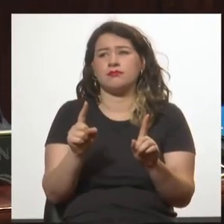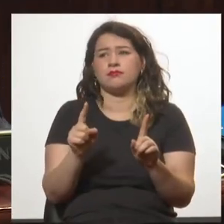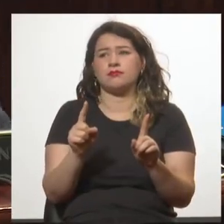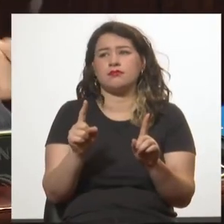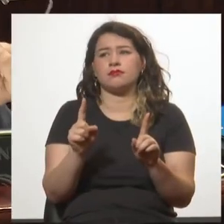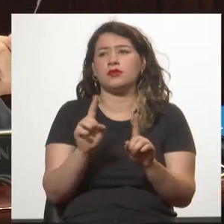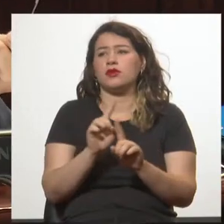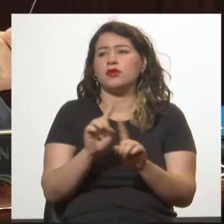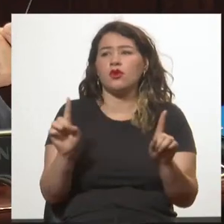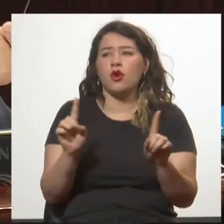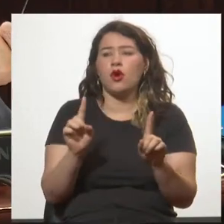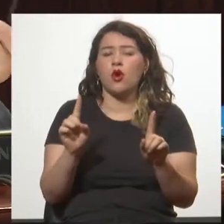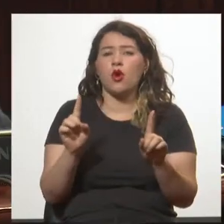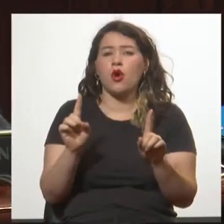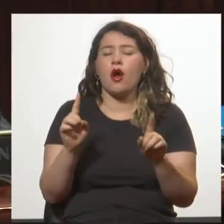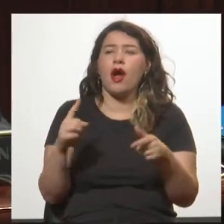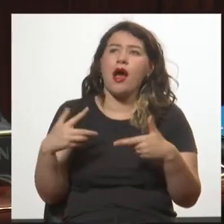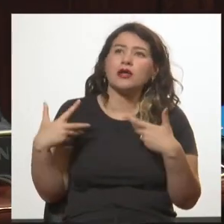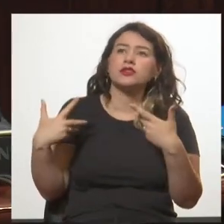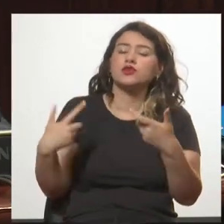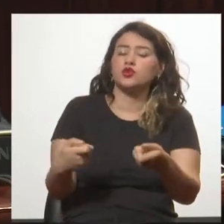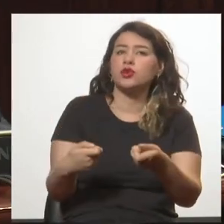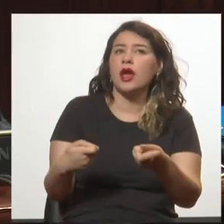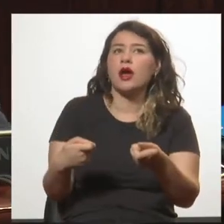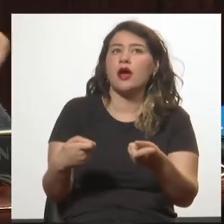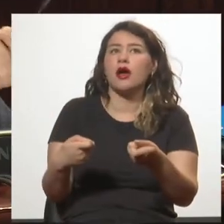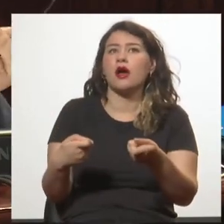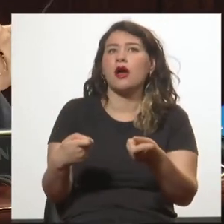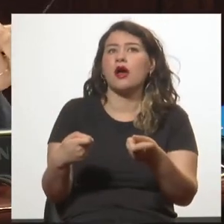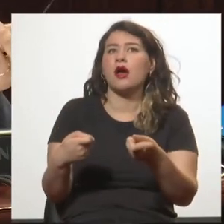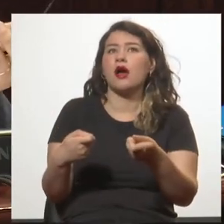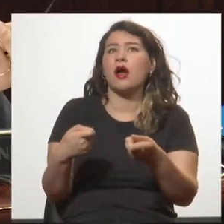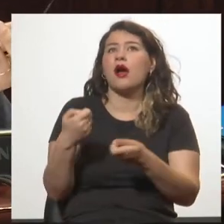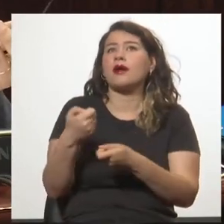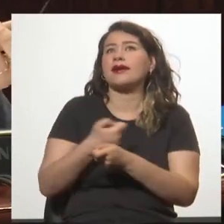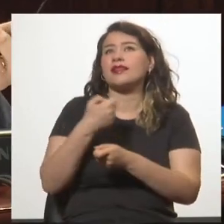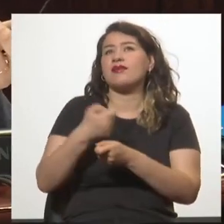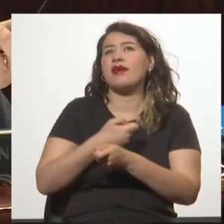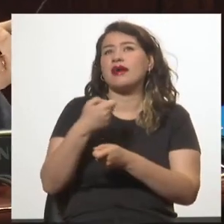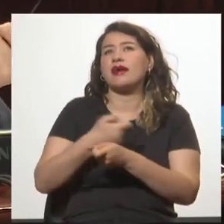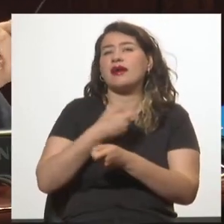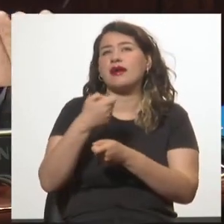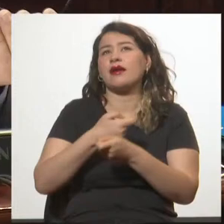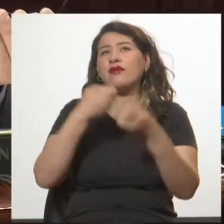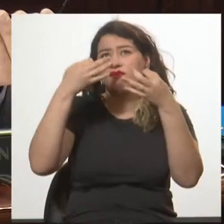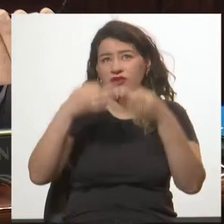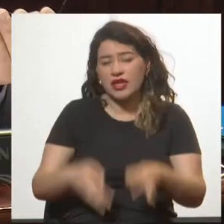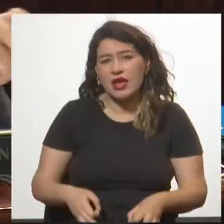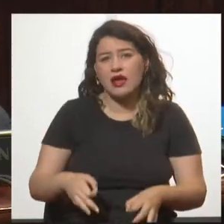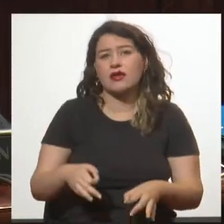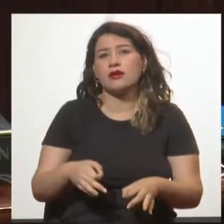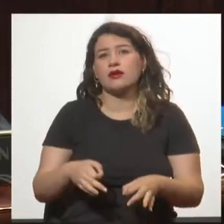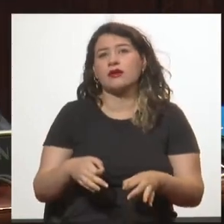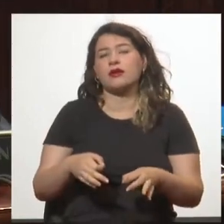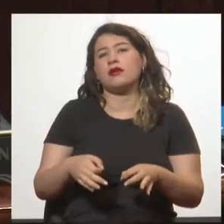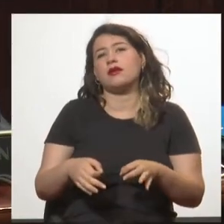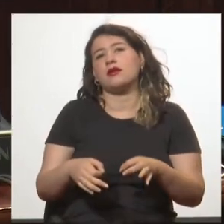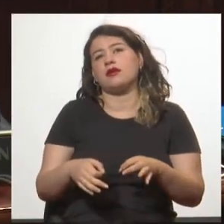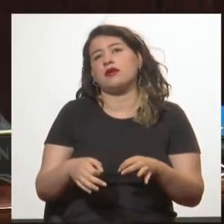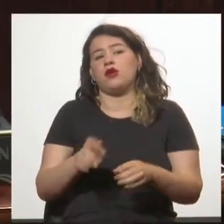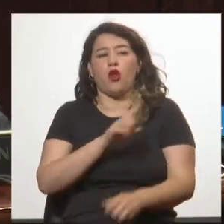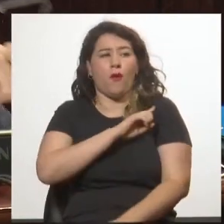no ayuda a que funciona adecuadamente el sistema de poderes